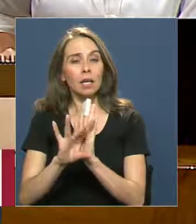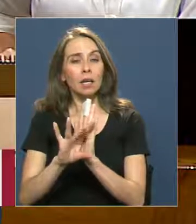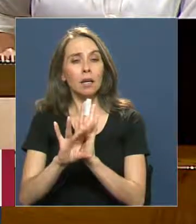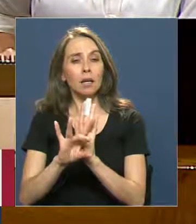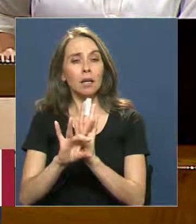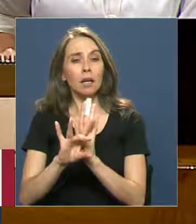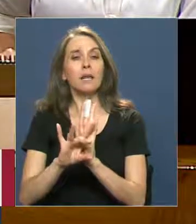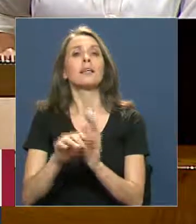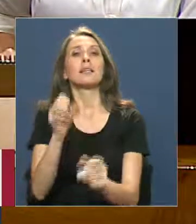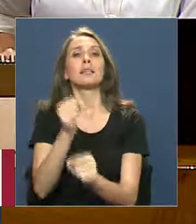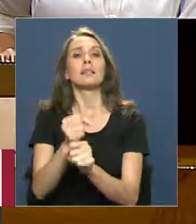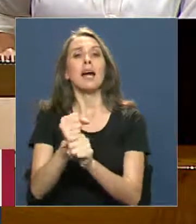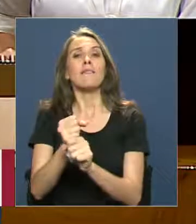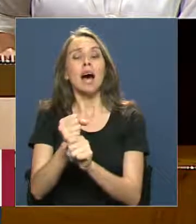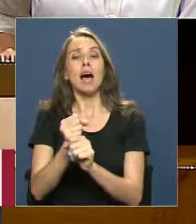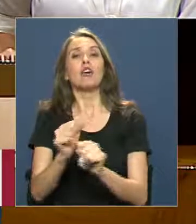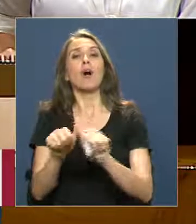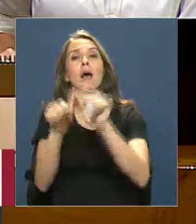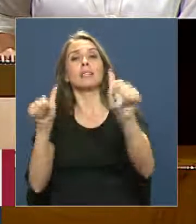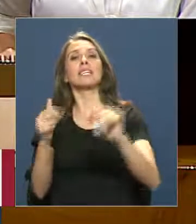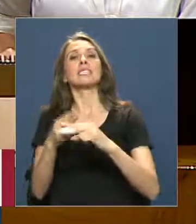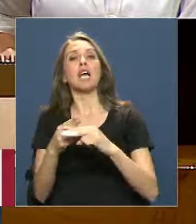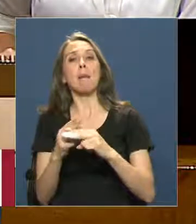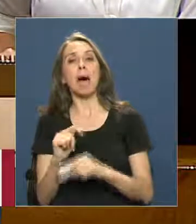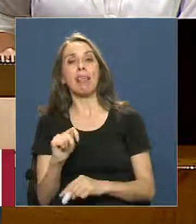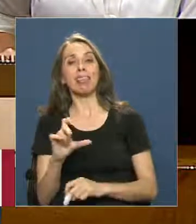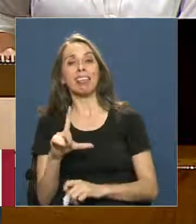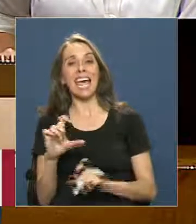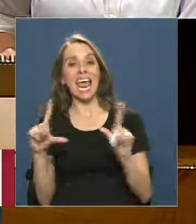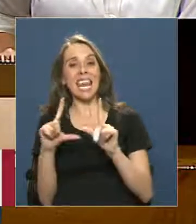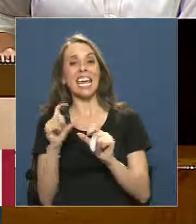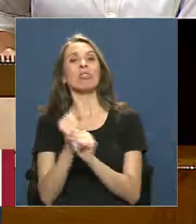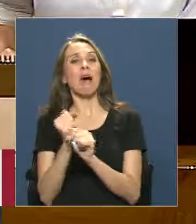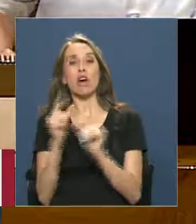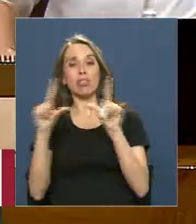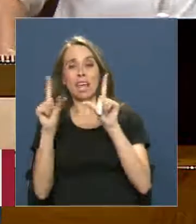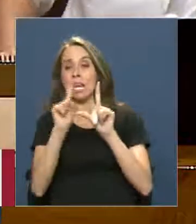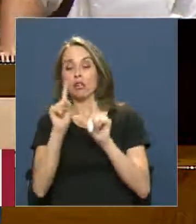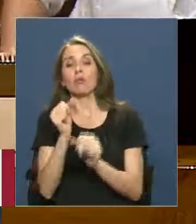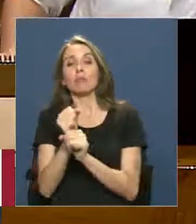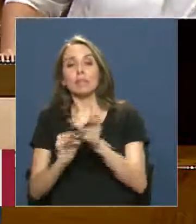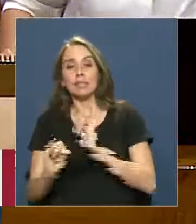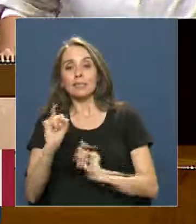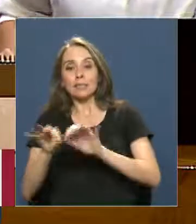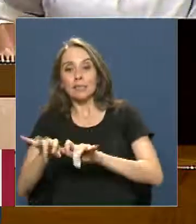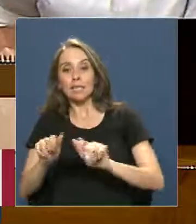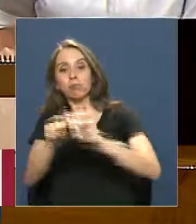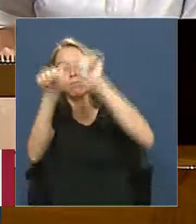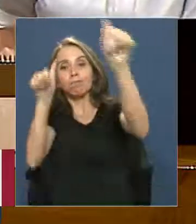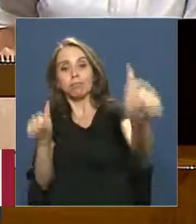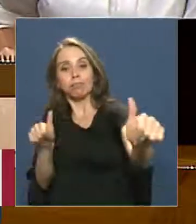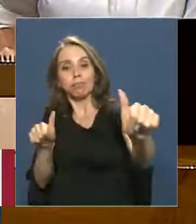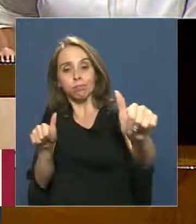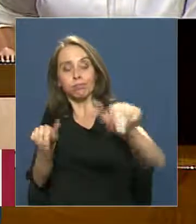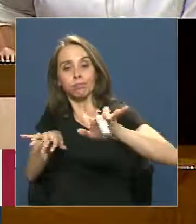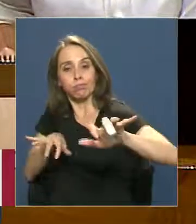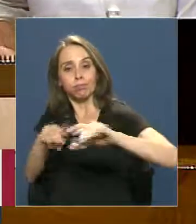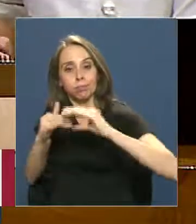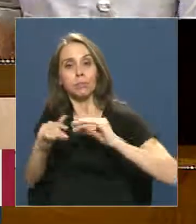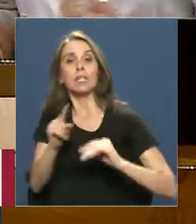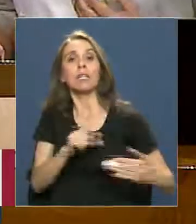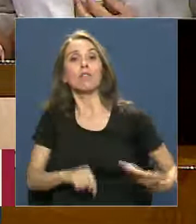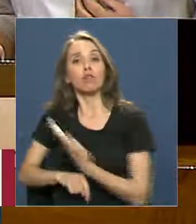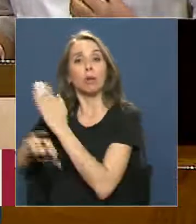del teletrabajo. El teletrabajo, discúlpeme colegas, quiero decirles por qué no. porque el teletrabajo está en comisión en el